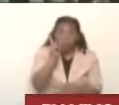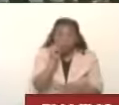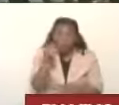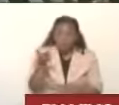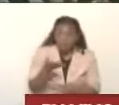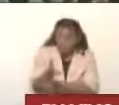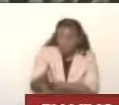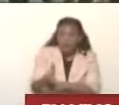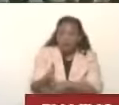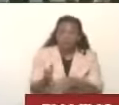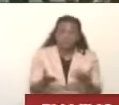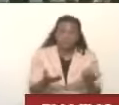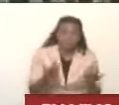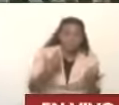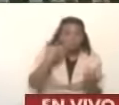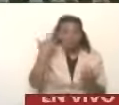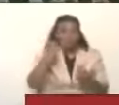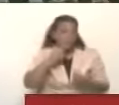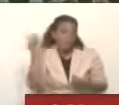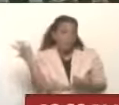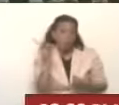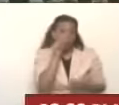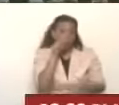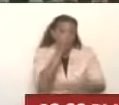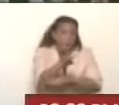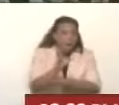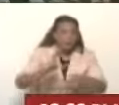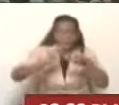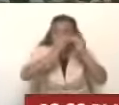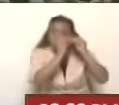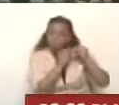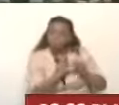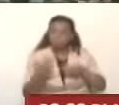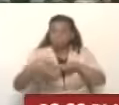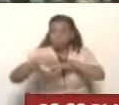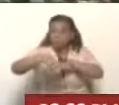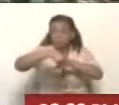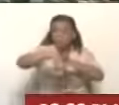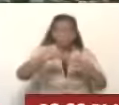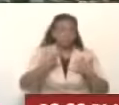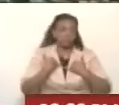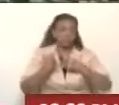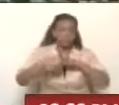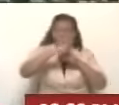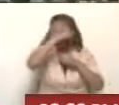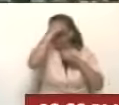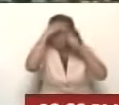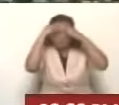Para que vaya Omar Enrique, Suso, Winston, vaya a su autocuidado.